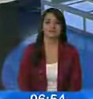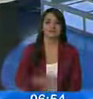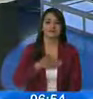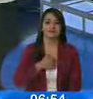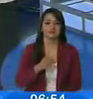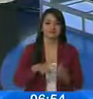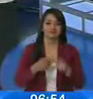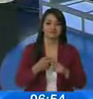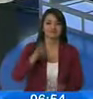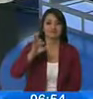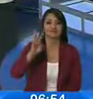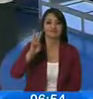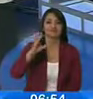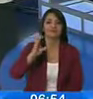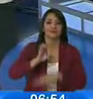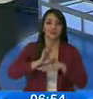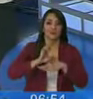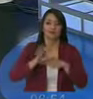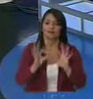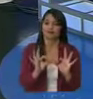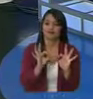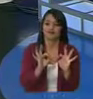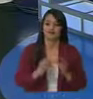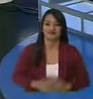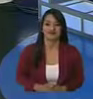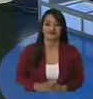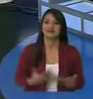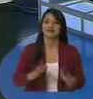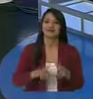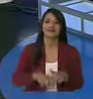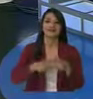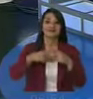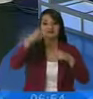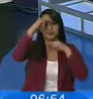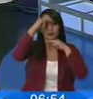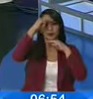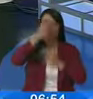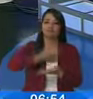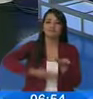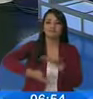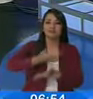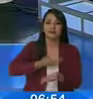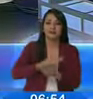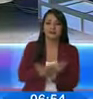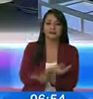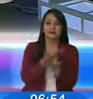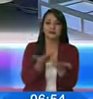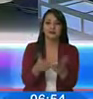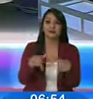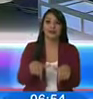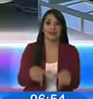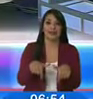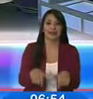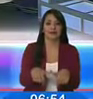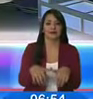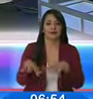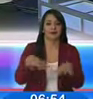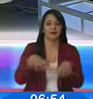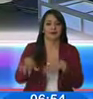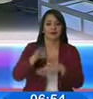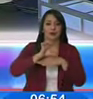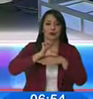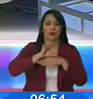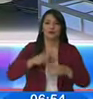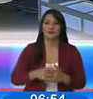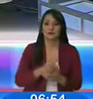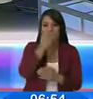¿Qué tal, amigos de TV Centro del país? Aquí estamos. Ha llegado la hora de las noticias para compartir los hechos y sucesos acaecidos en las últimas horas. Mi